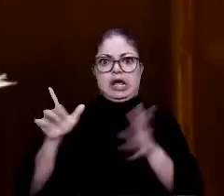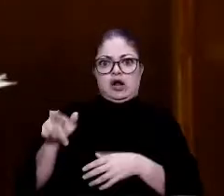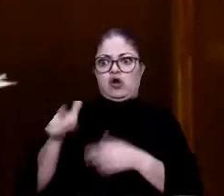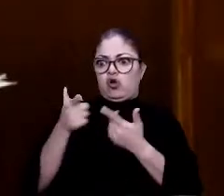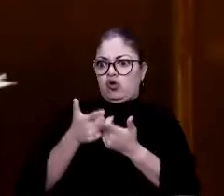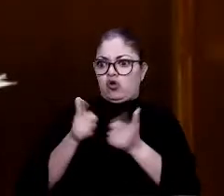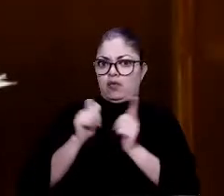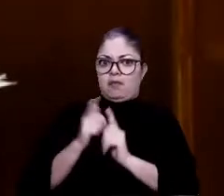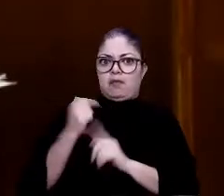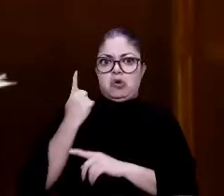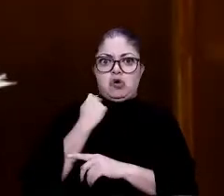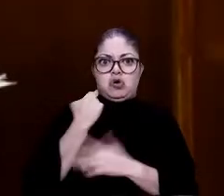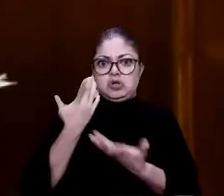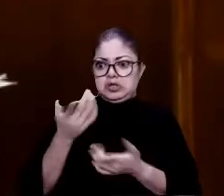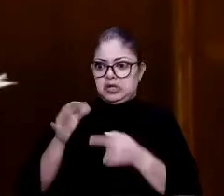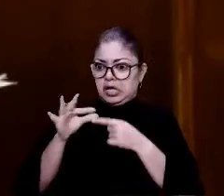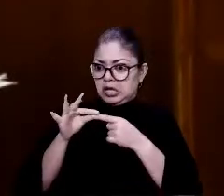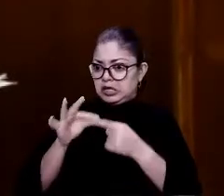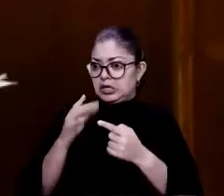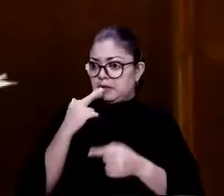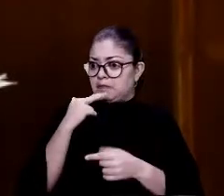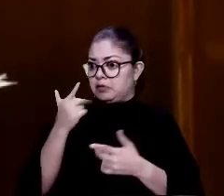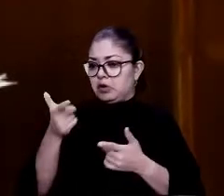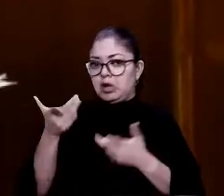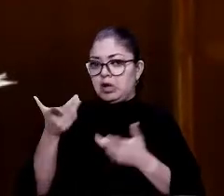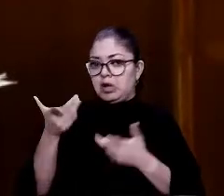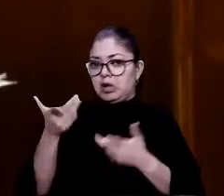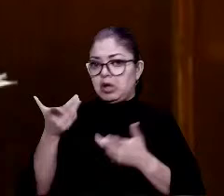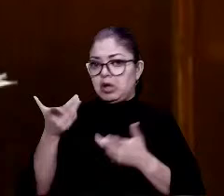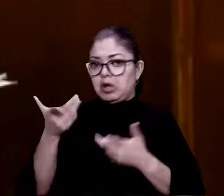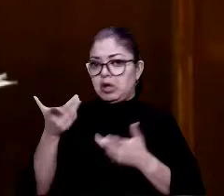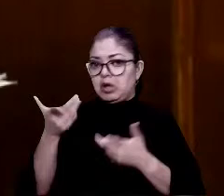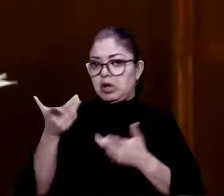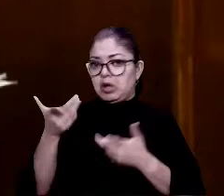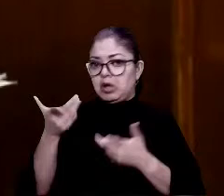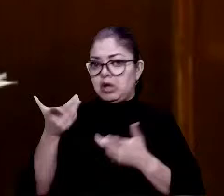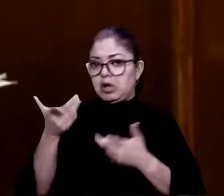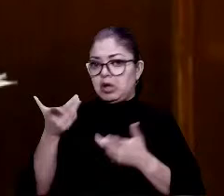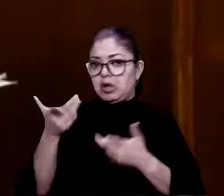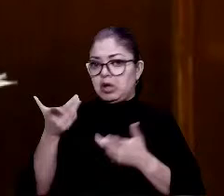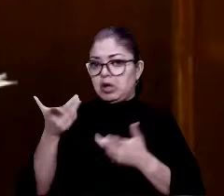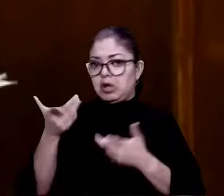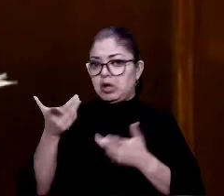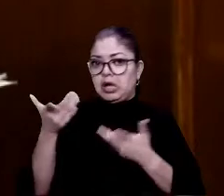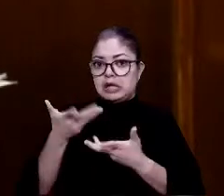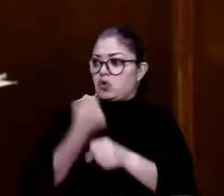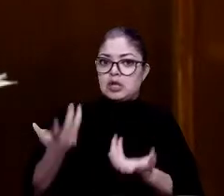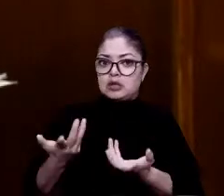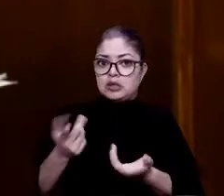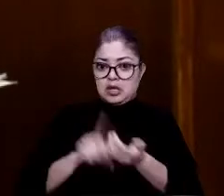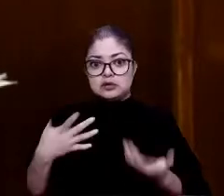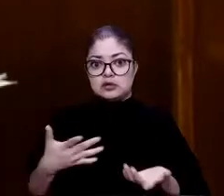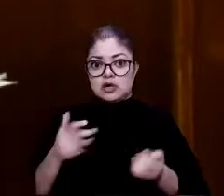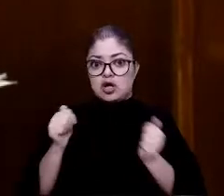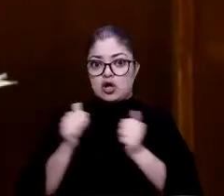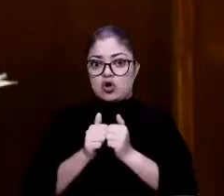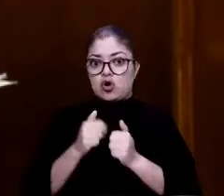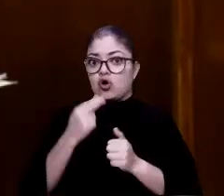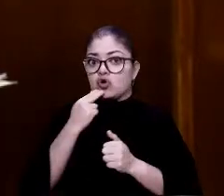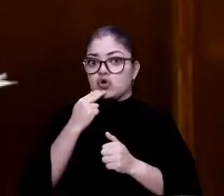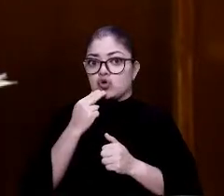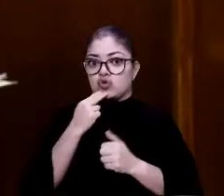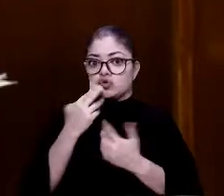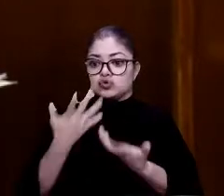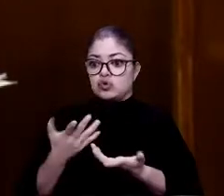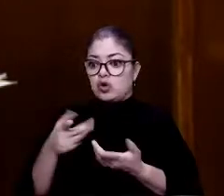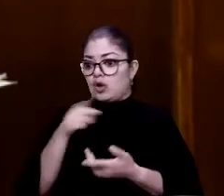ha encontrado mejor vía para pretender coaccionar la voluntad democrática de las y los mexiquenses, sino a través del uso clientelar